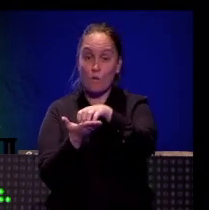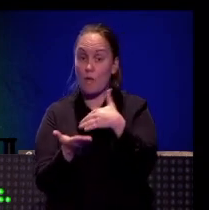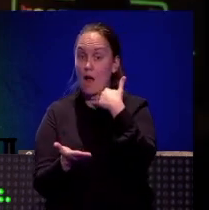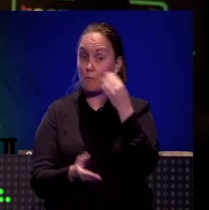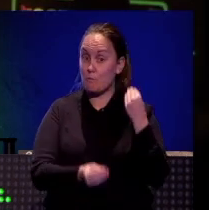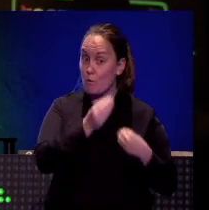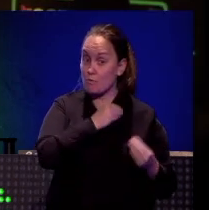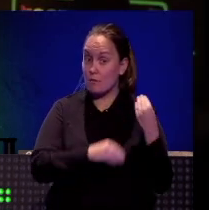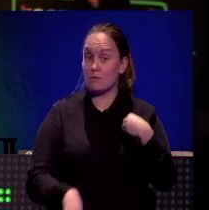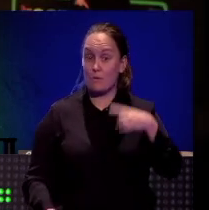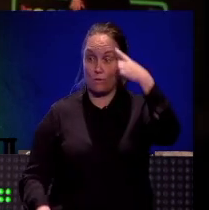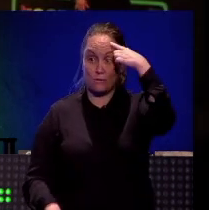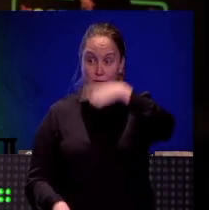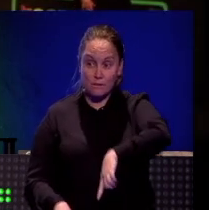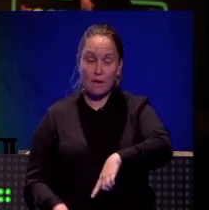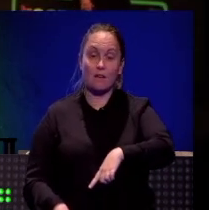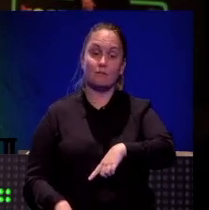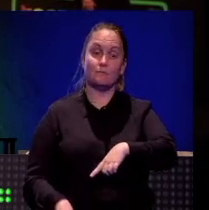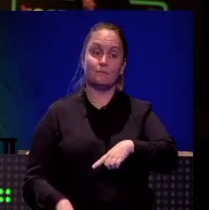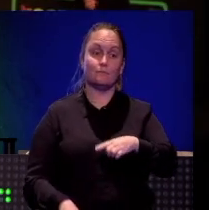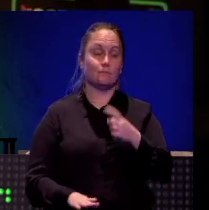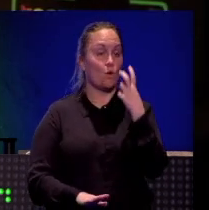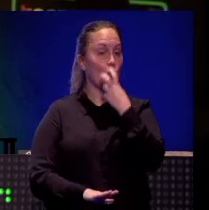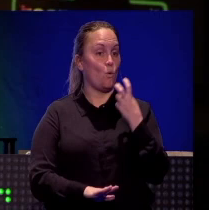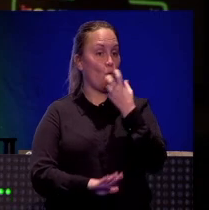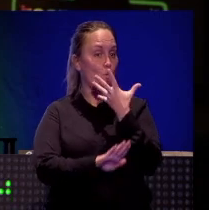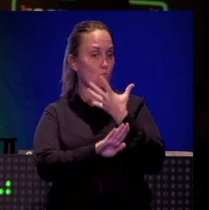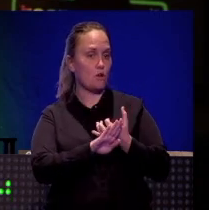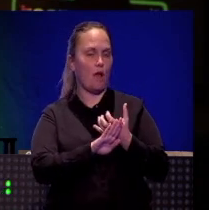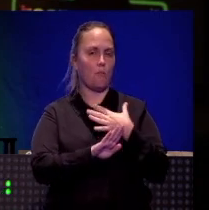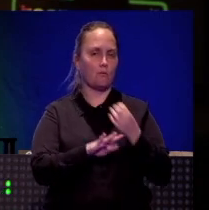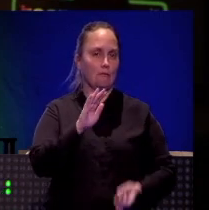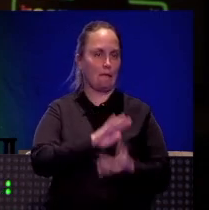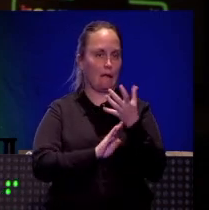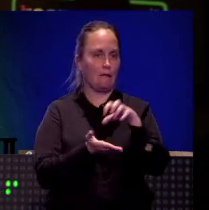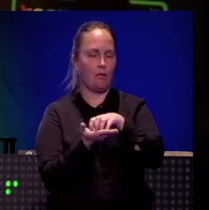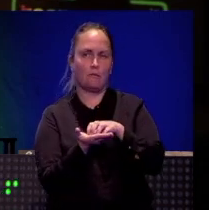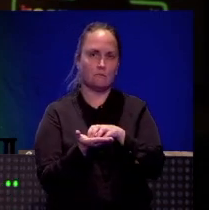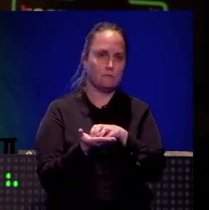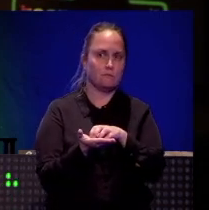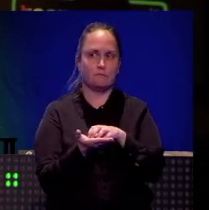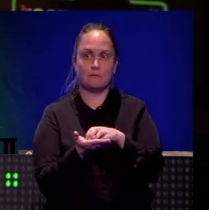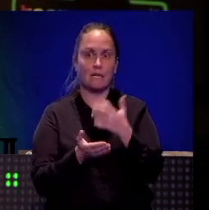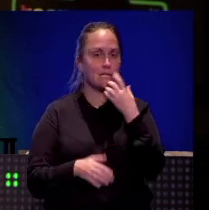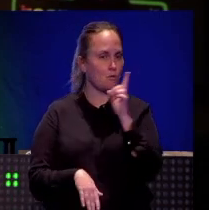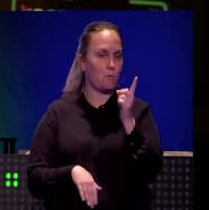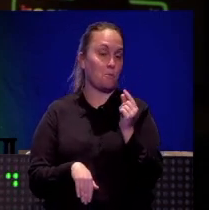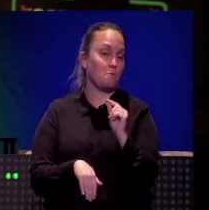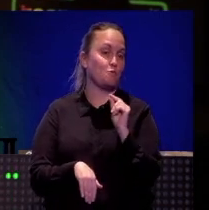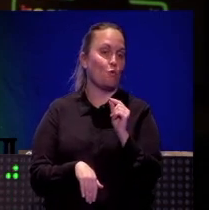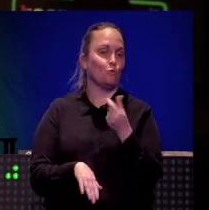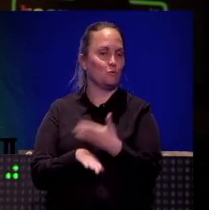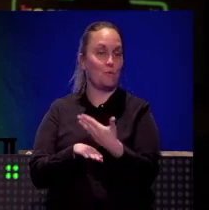pregunta porque yo sé que el podcast y muchas veces suele generar alguna si no hay pues me ahorro los minutillos